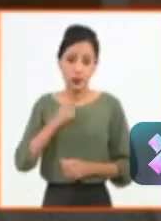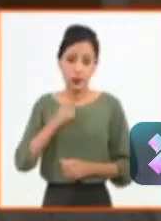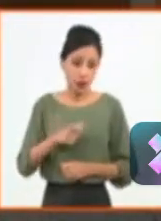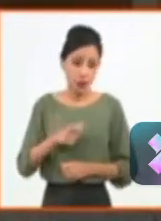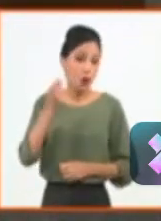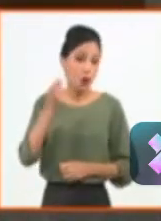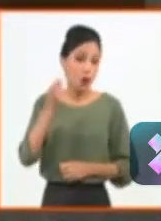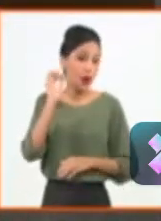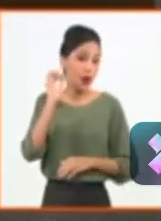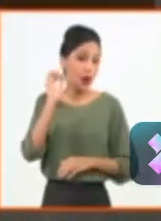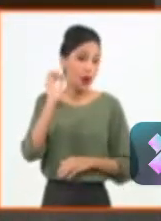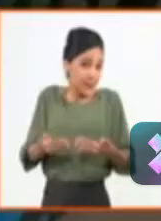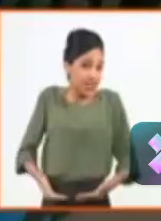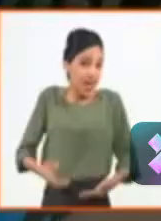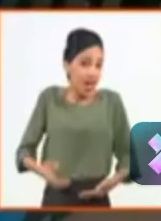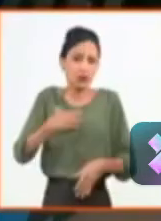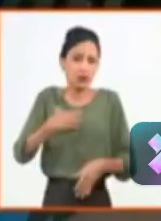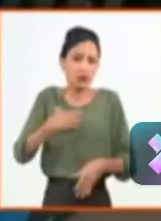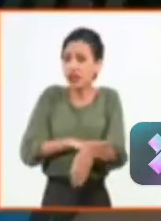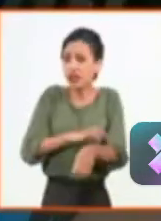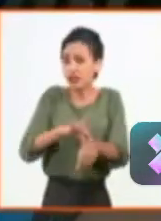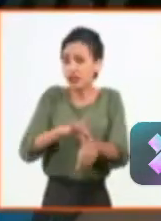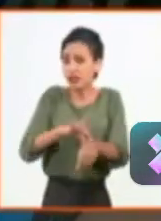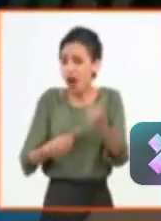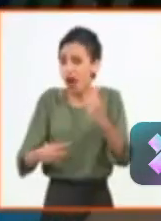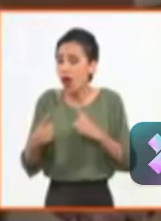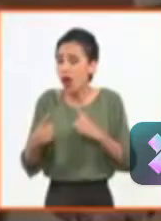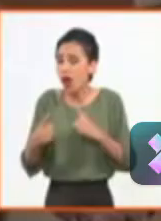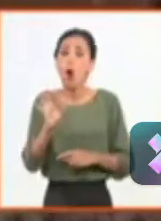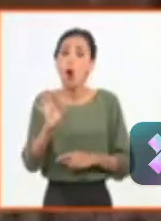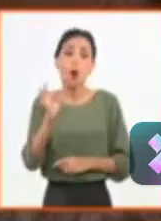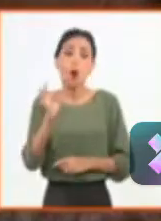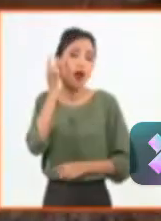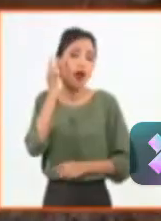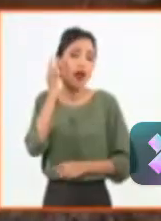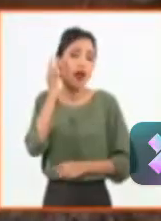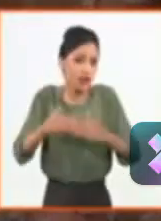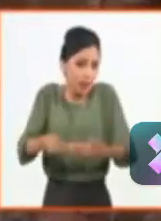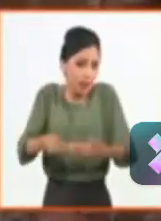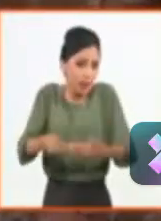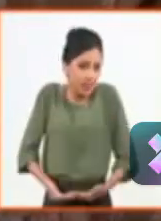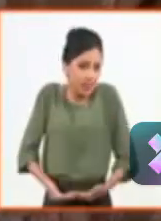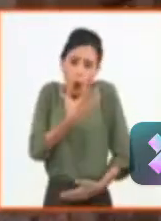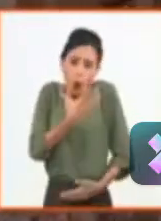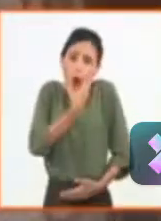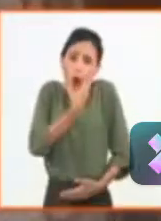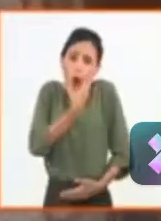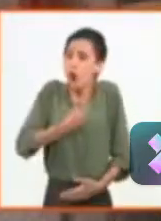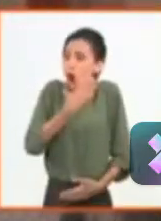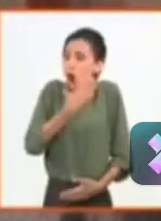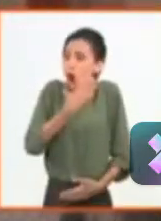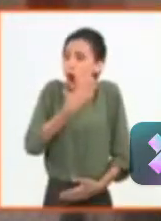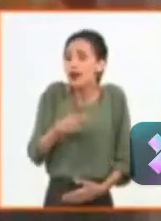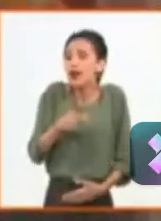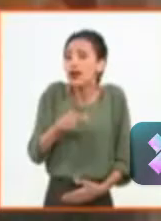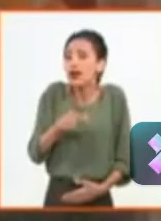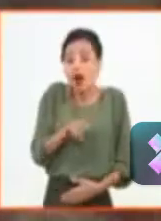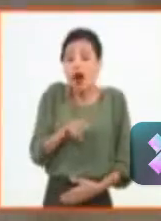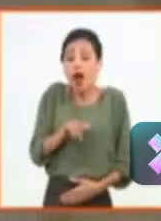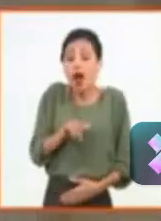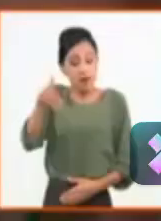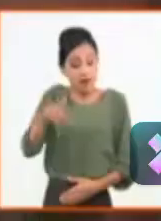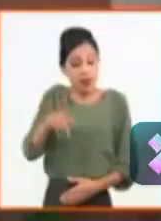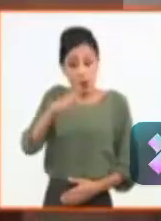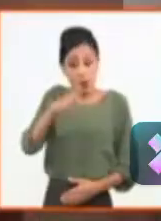aquellas mujeres con algún tipo de patología que pudieran en un momento ensombrecer el pronóstico de su embarazo, vienen a este lugar a ser atendidas. Y sus